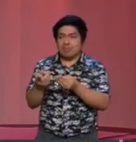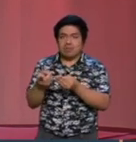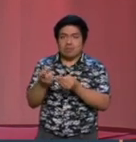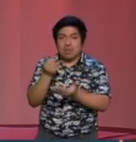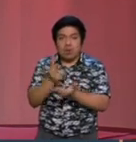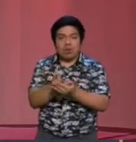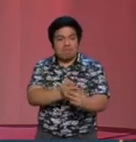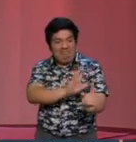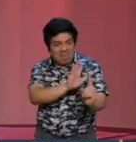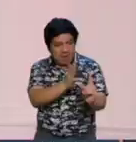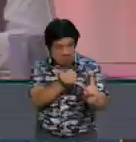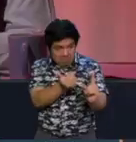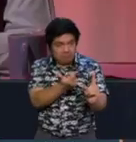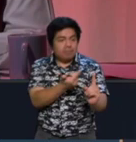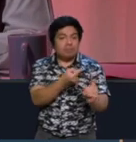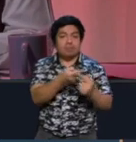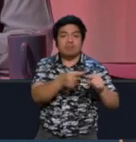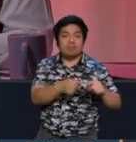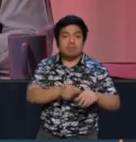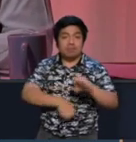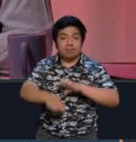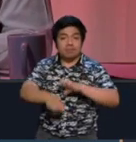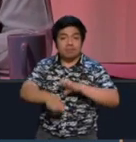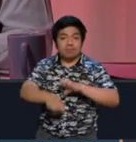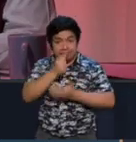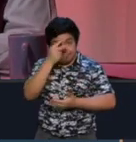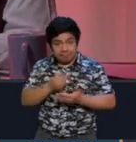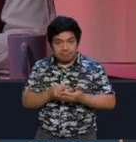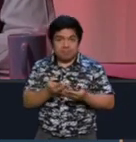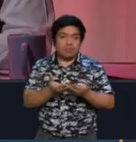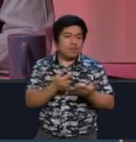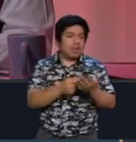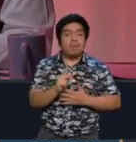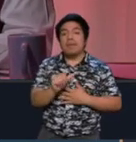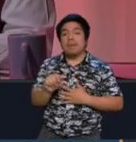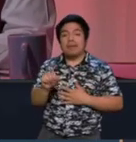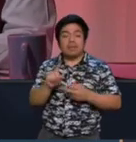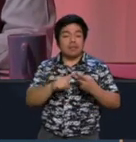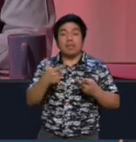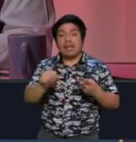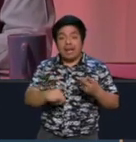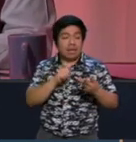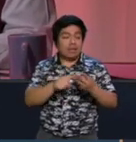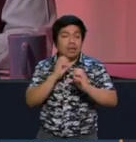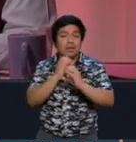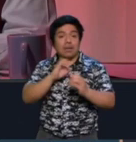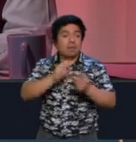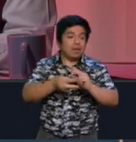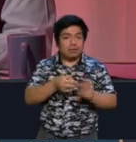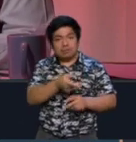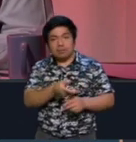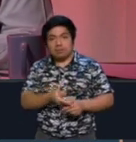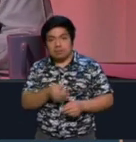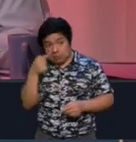a extorsionar a decenas de empresarios de esta ciudad a través de pipas, del gas, de camiones de volteo. Y ahí